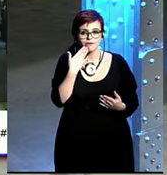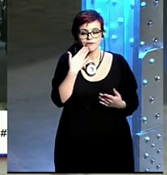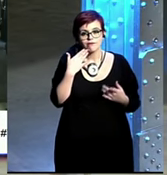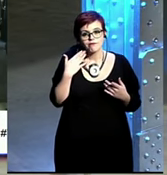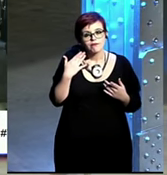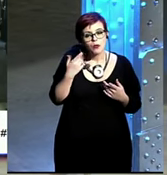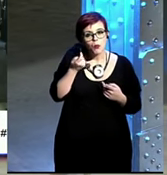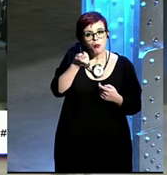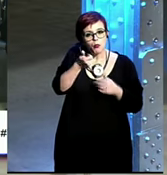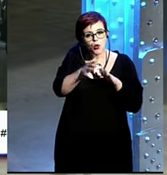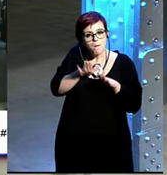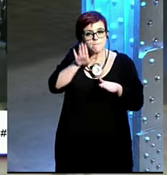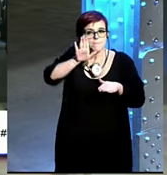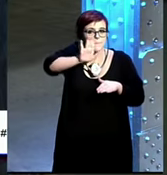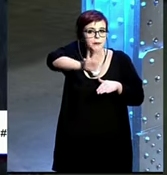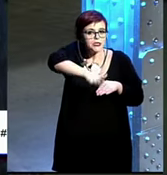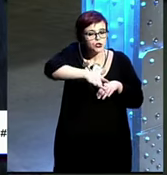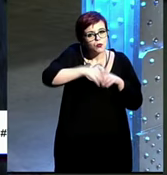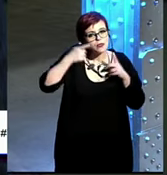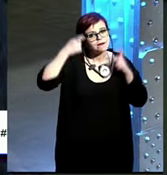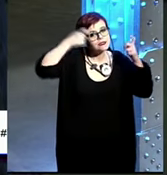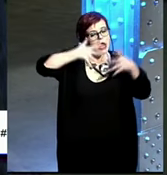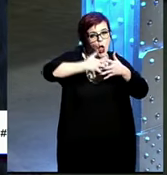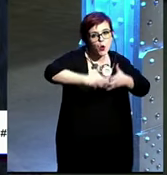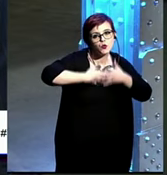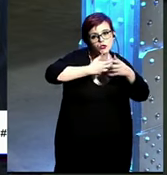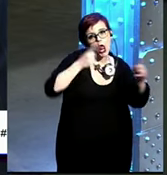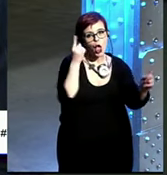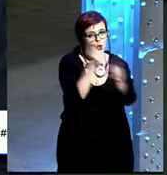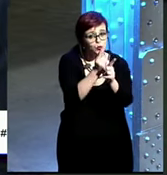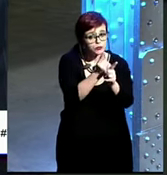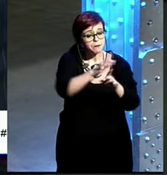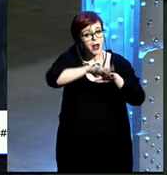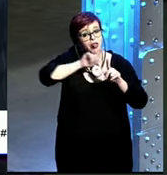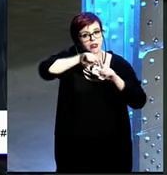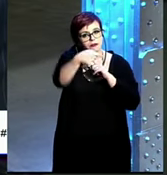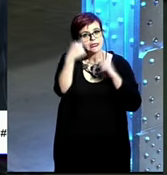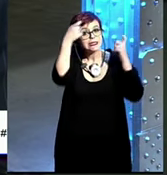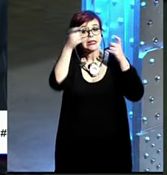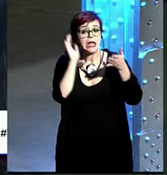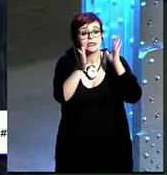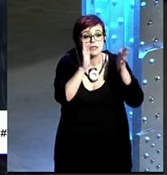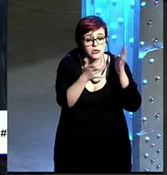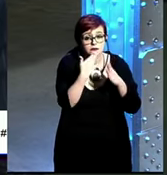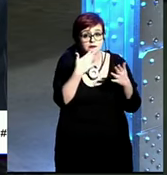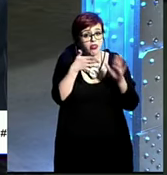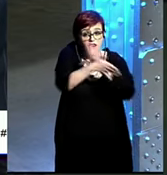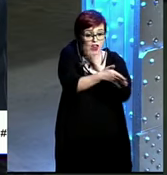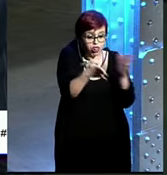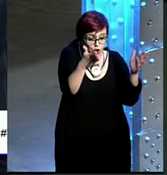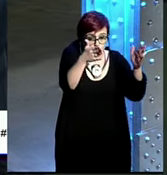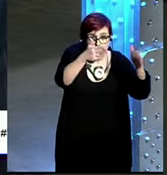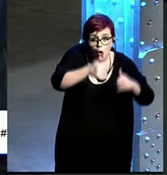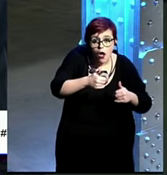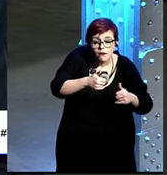de luchar contra ella, de pujar contra ella y ser capaz de tratarlo. Si no tuviéramos definición alguna para